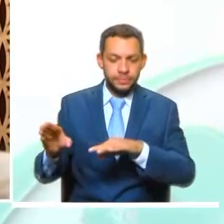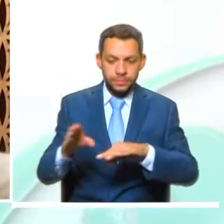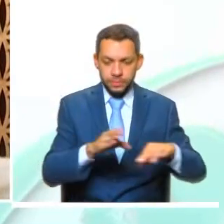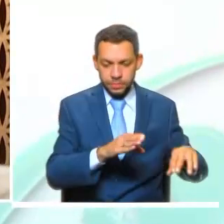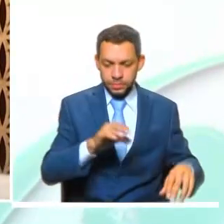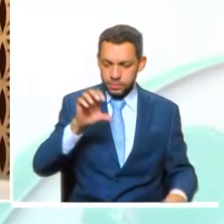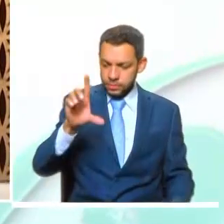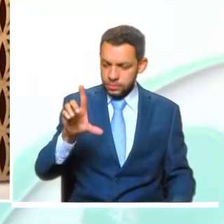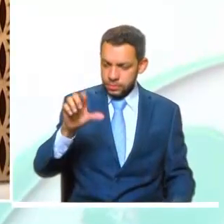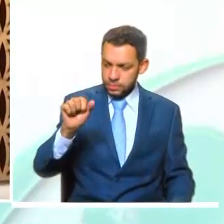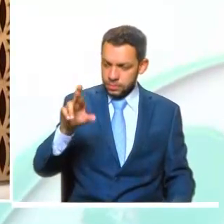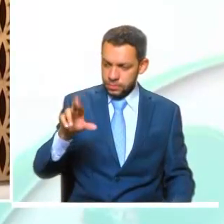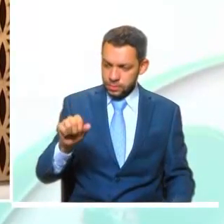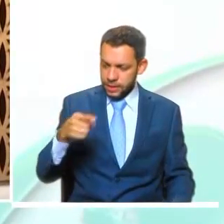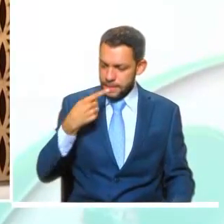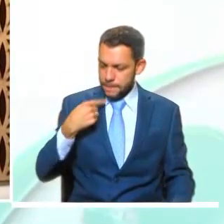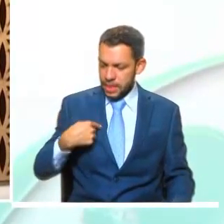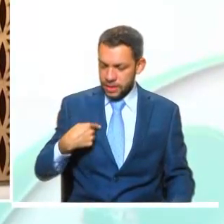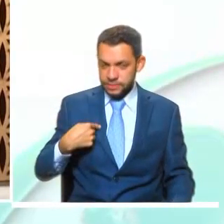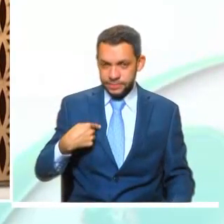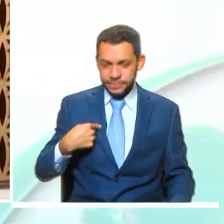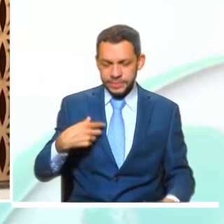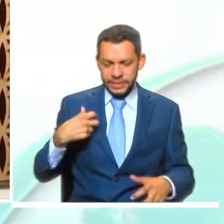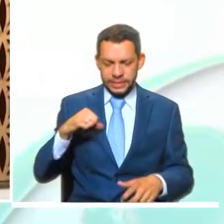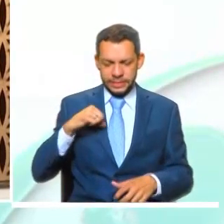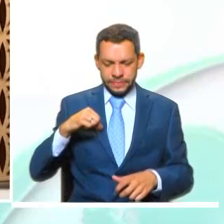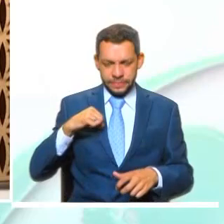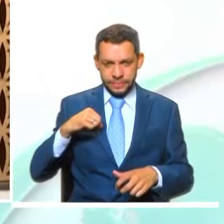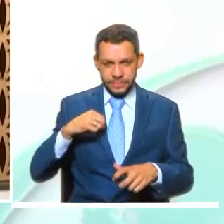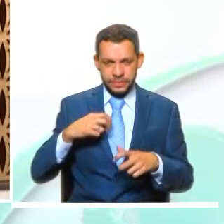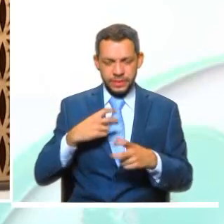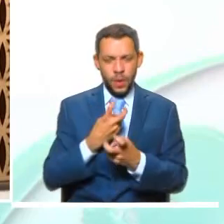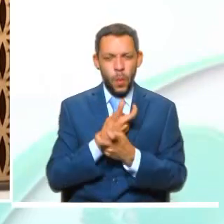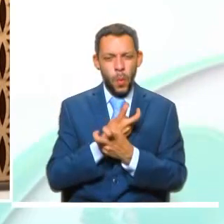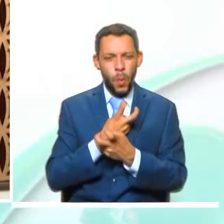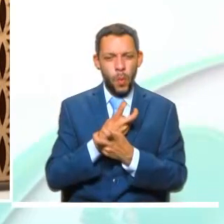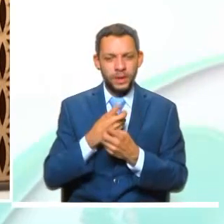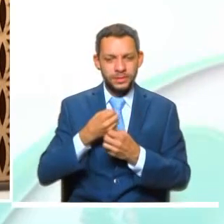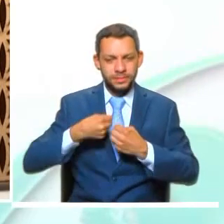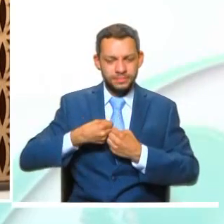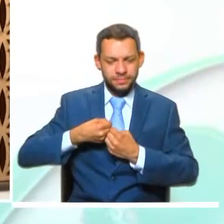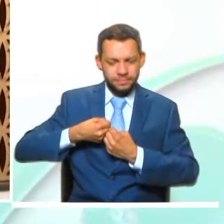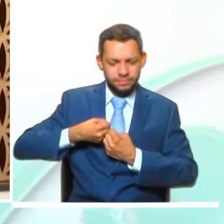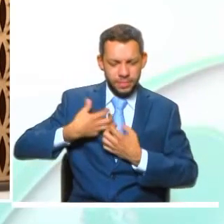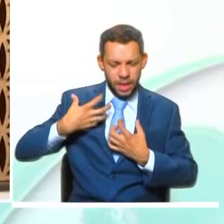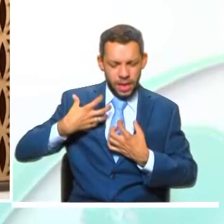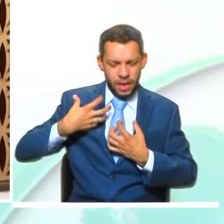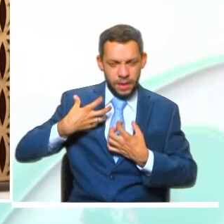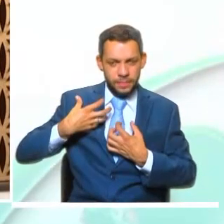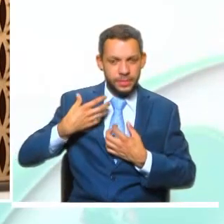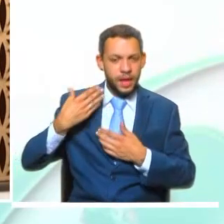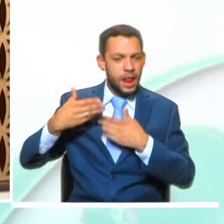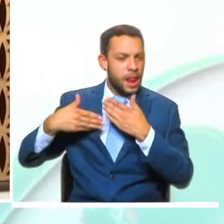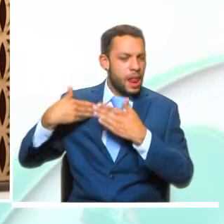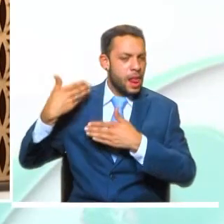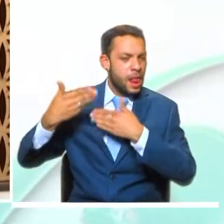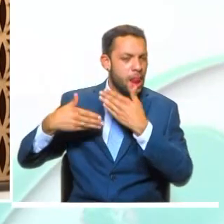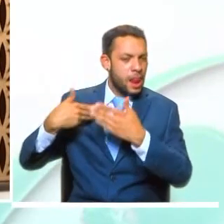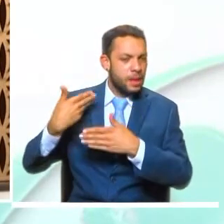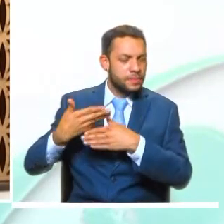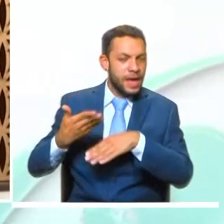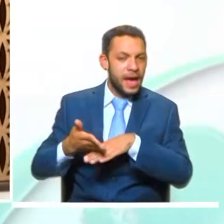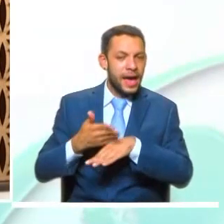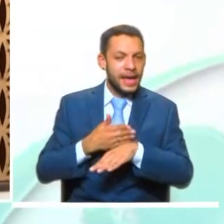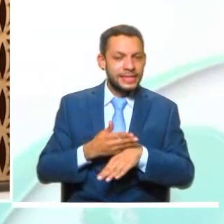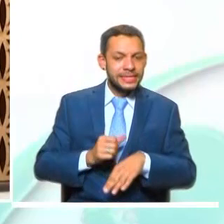bien dice doctor tengo artrosis esto es producto de la histerectomía que